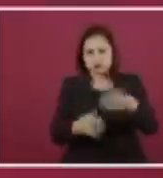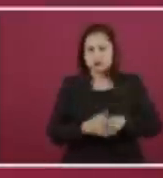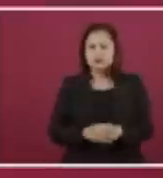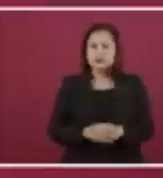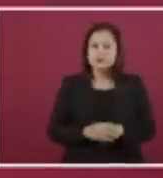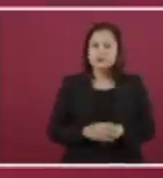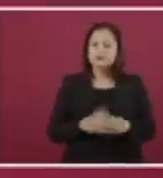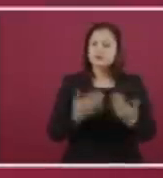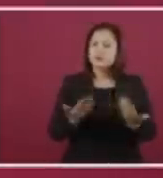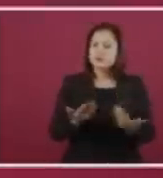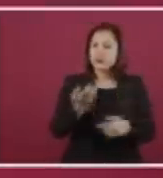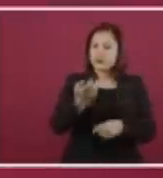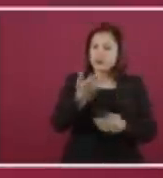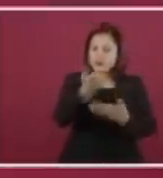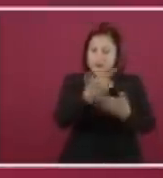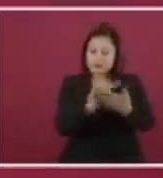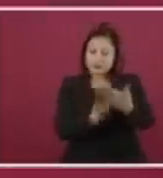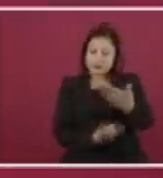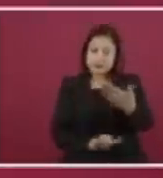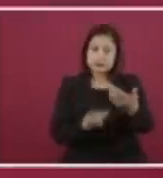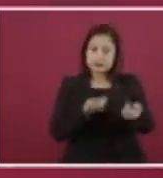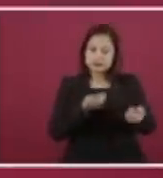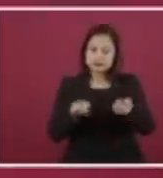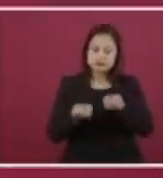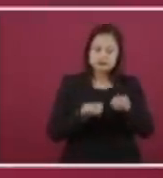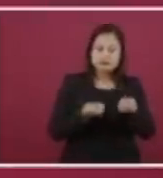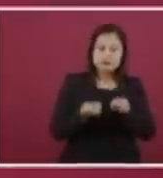controlado por los organismos